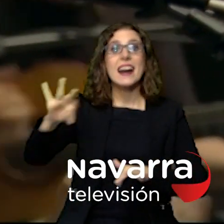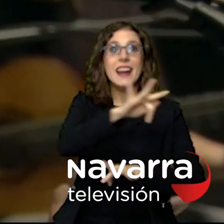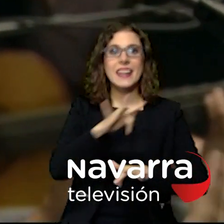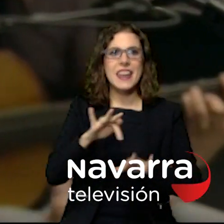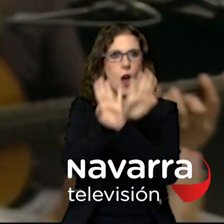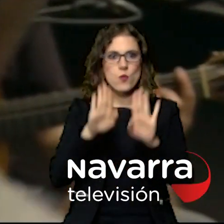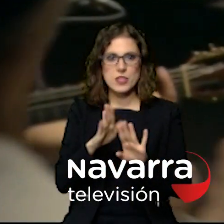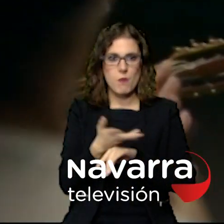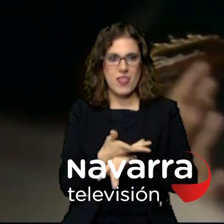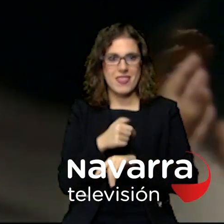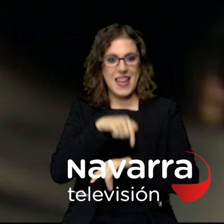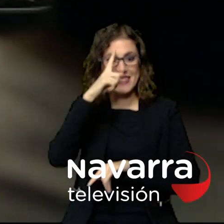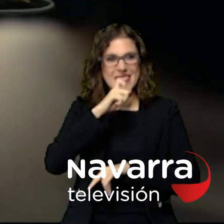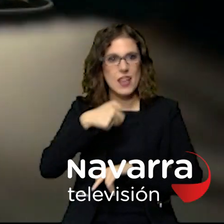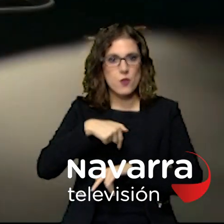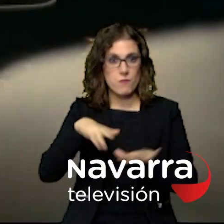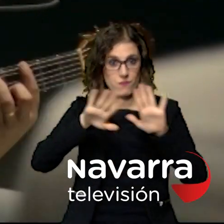en el Navarra Arena.